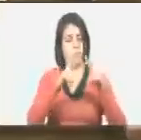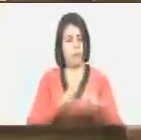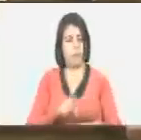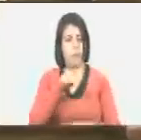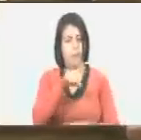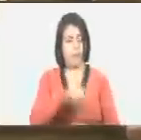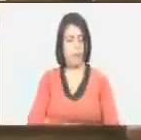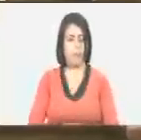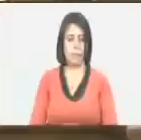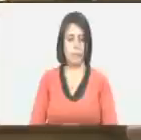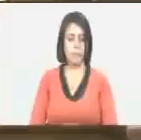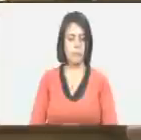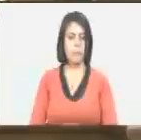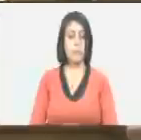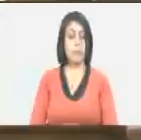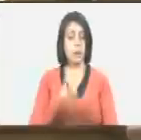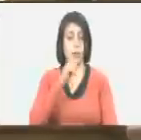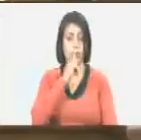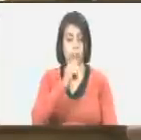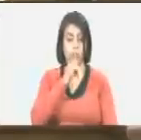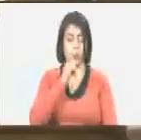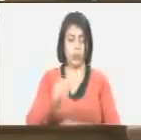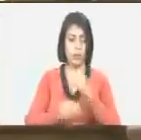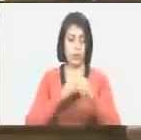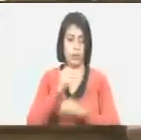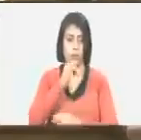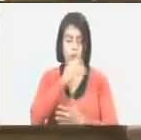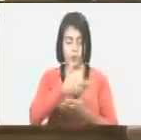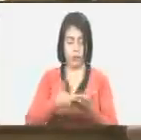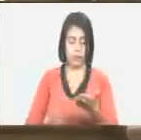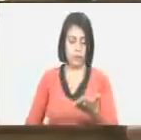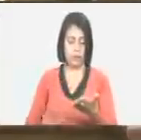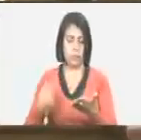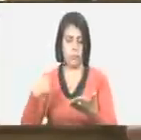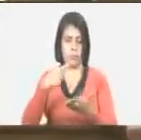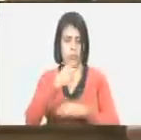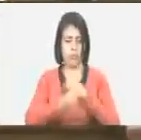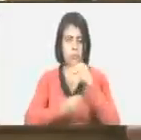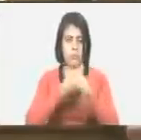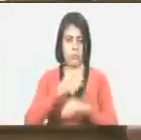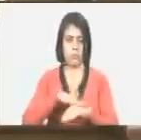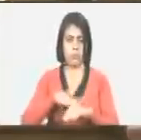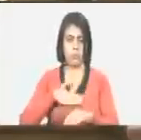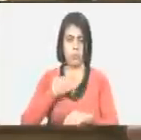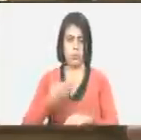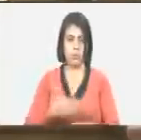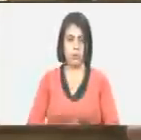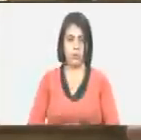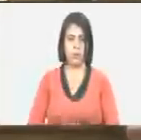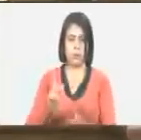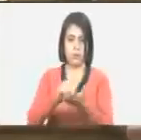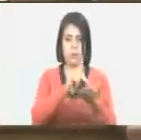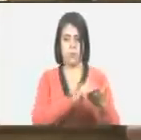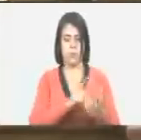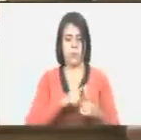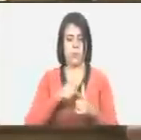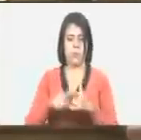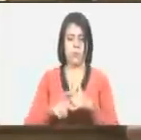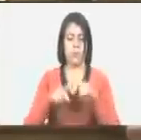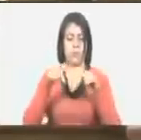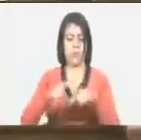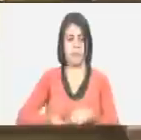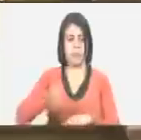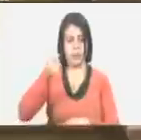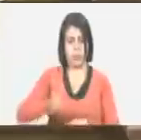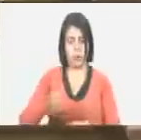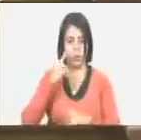investigaciones correspondientes. La información o documentos obtenidos podrán presentarse ante el